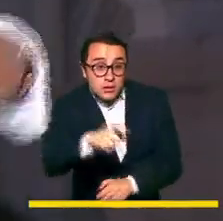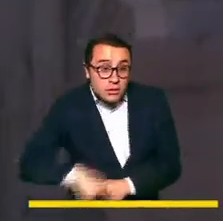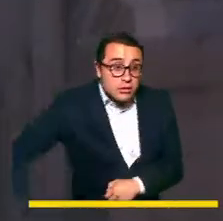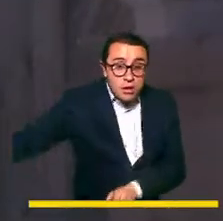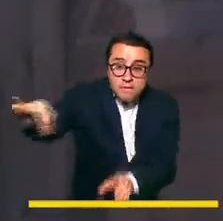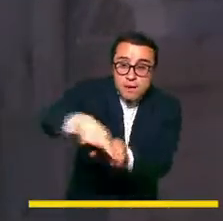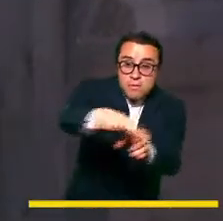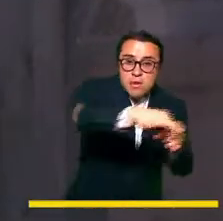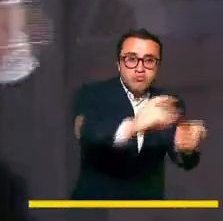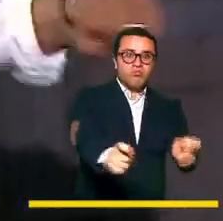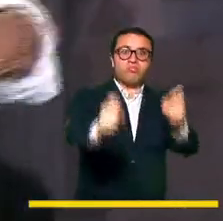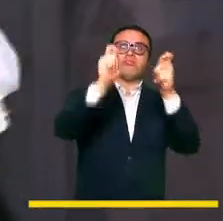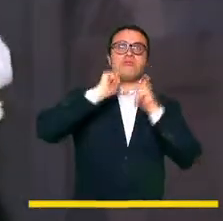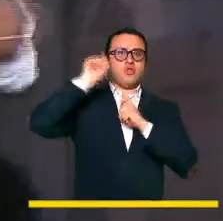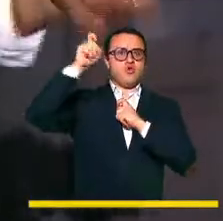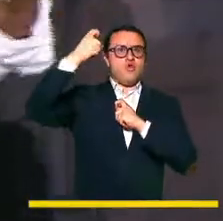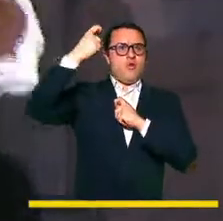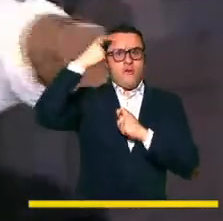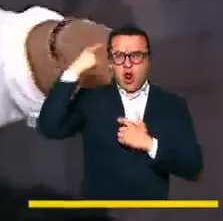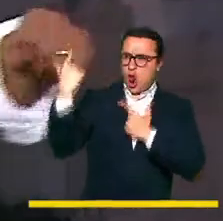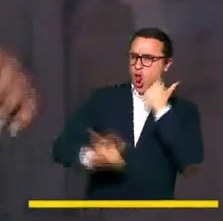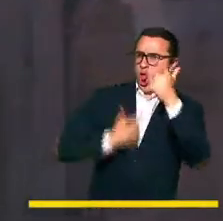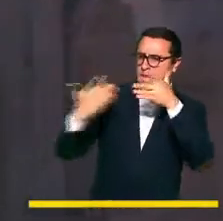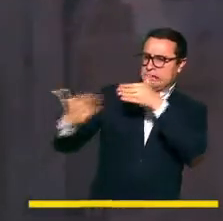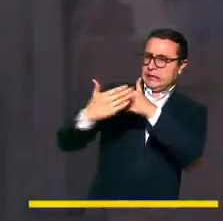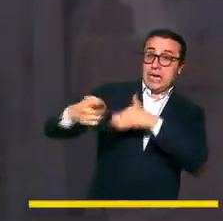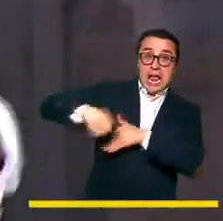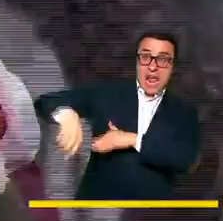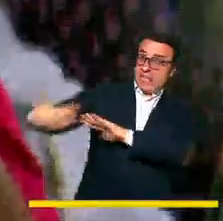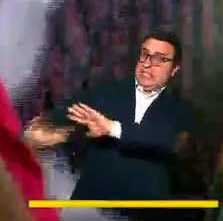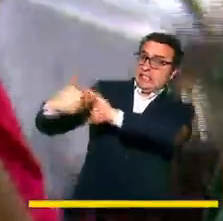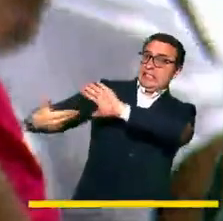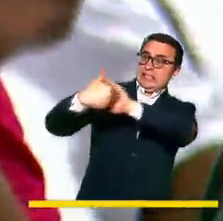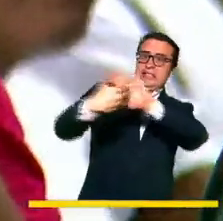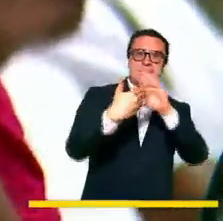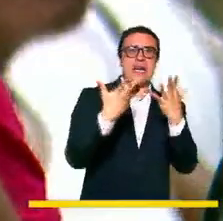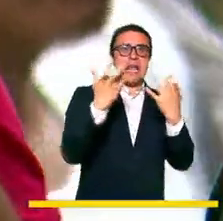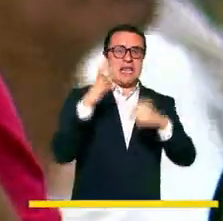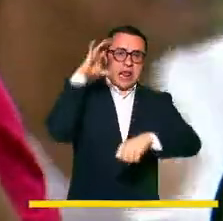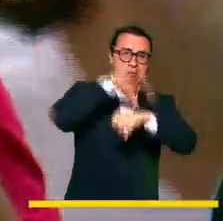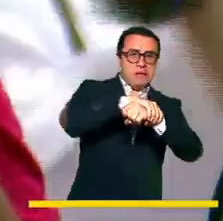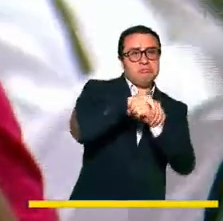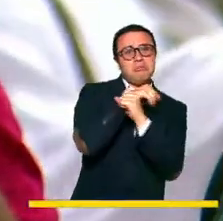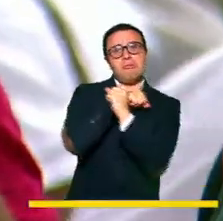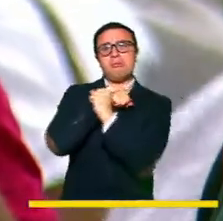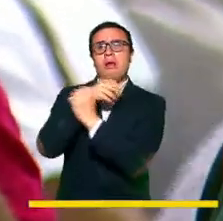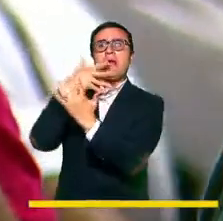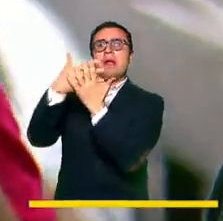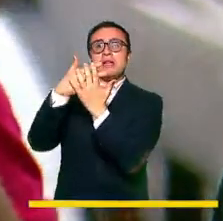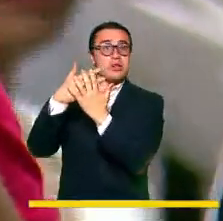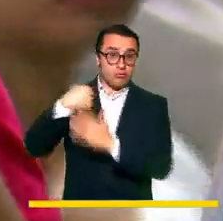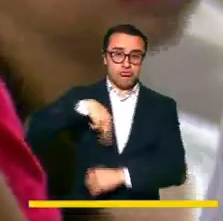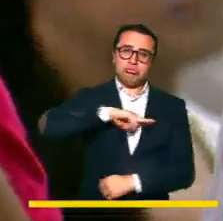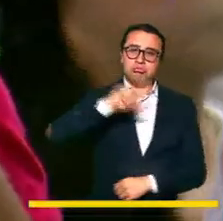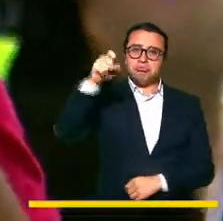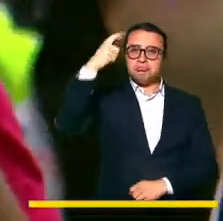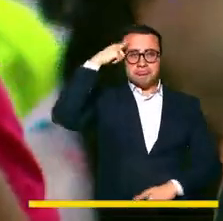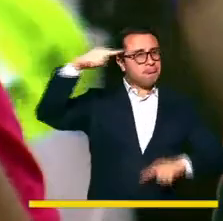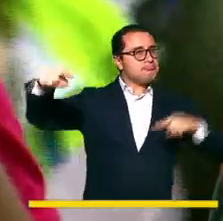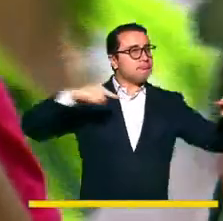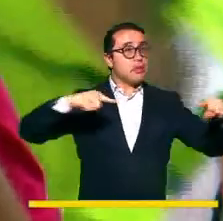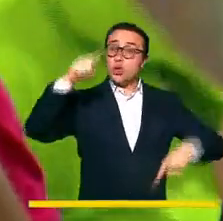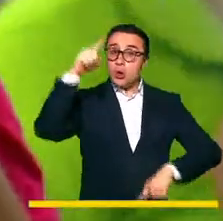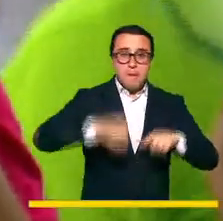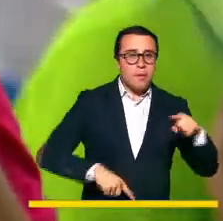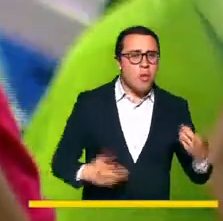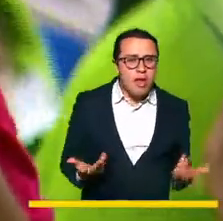lucha contra todos esos que nos quieren encarcelar para que no podamos gobernar, que